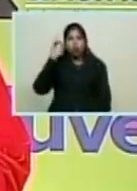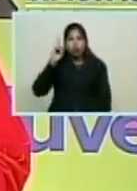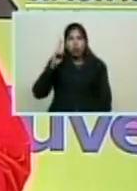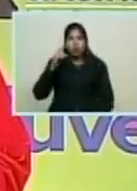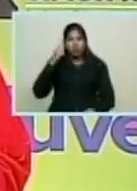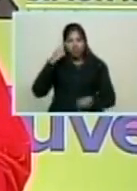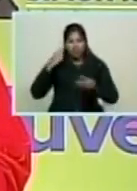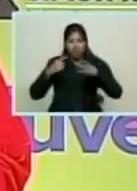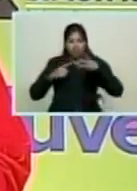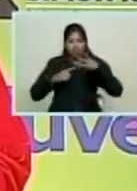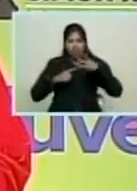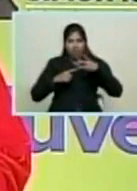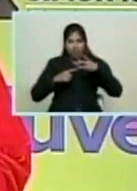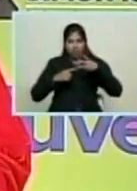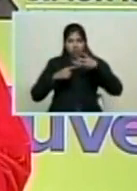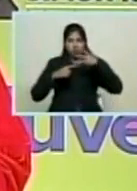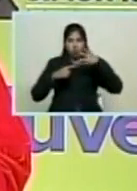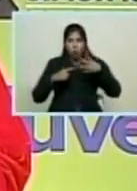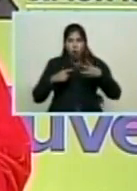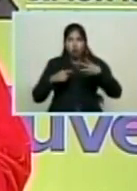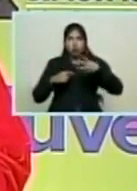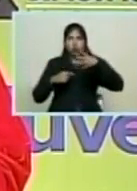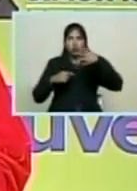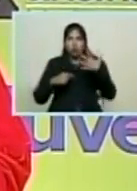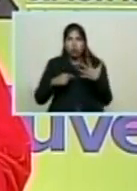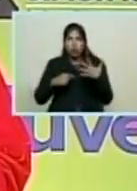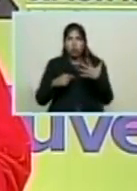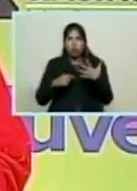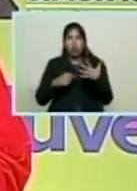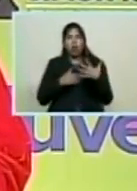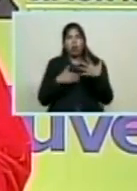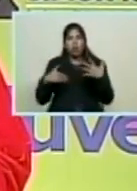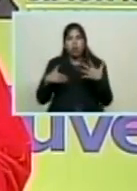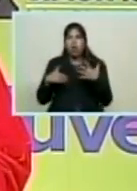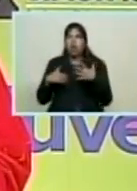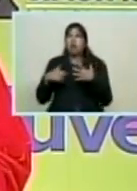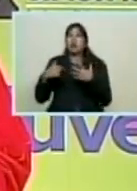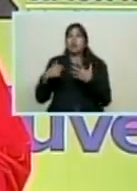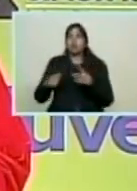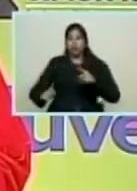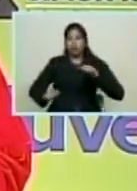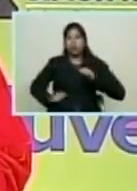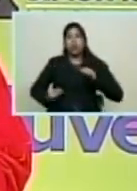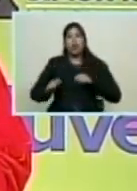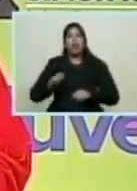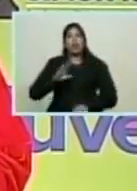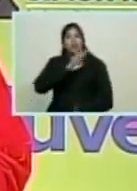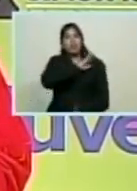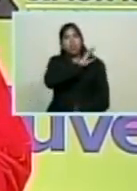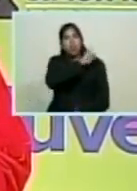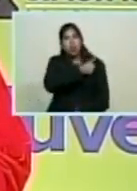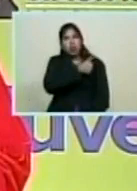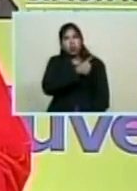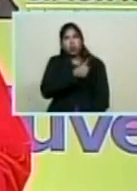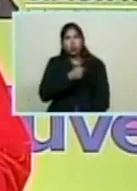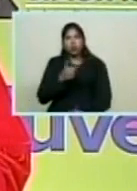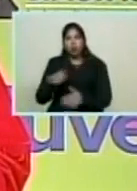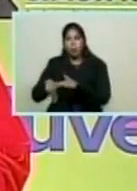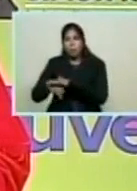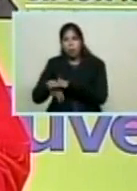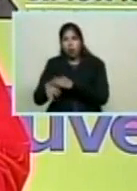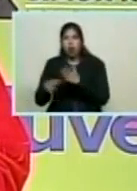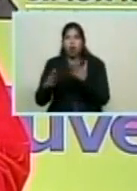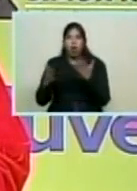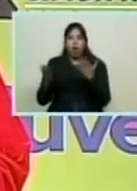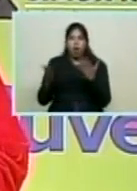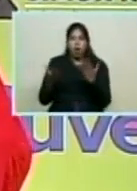3, 4 y 5 que deseen optar a las funciones de dirección de instituciones educativas en los niveles y modalidades